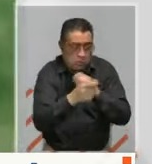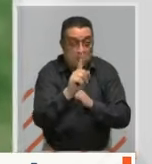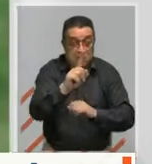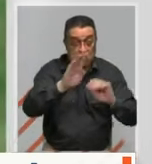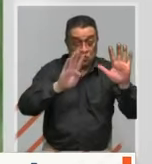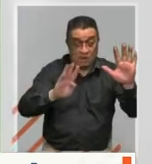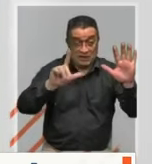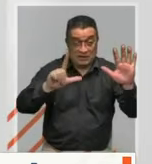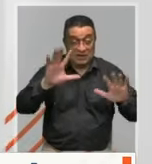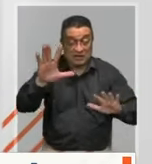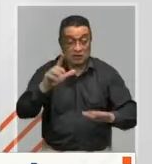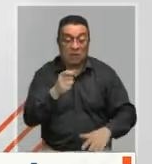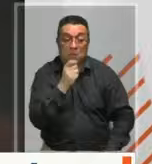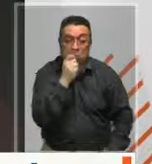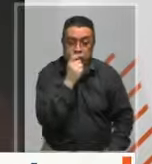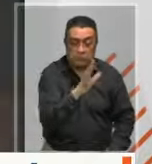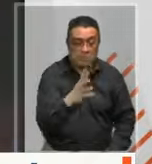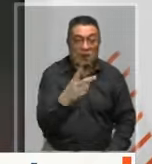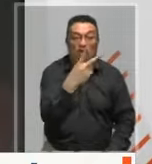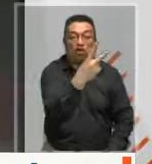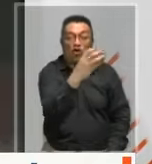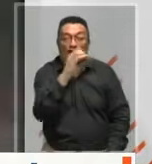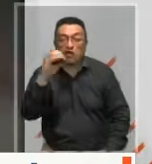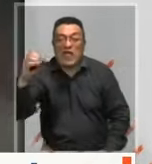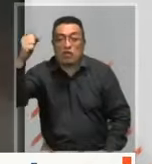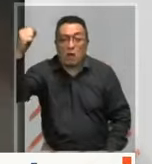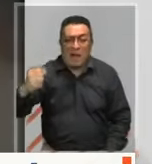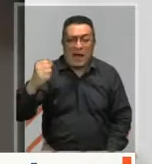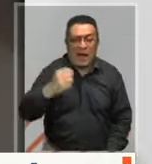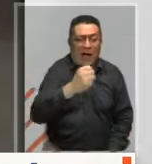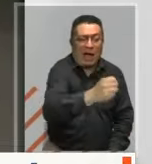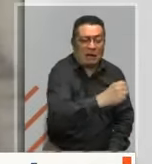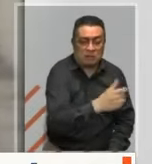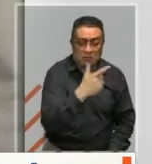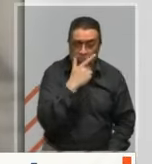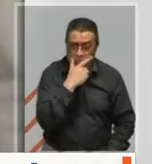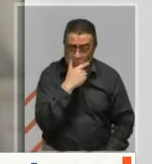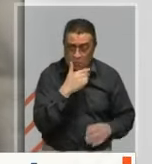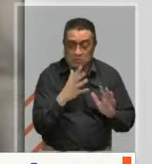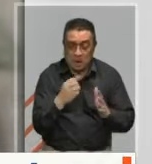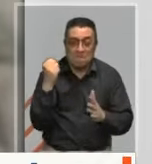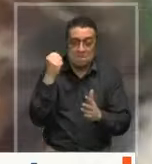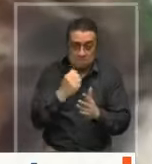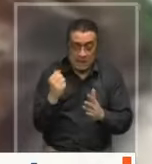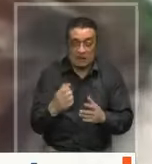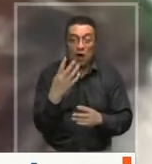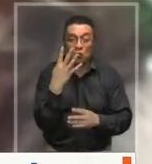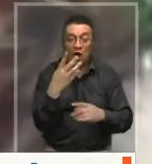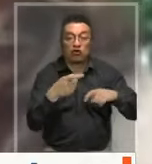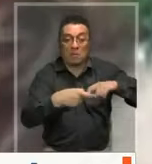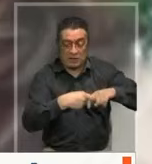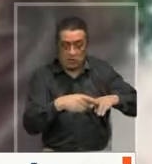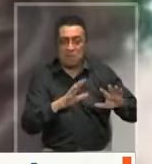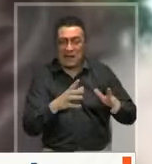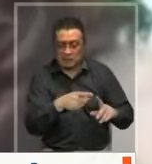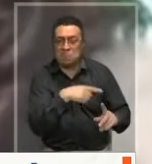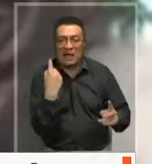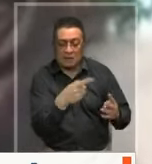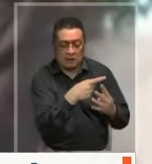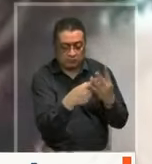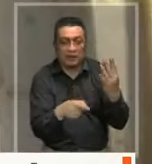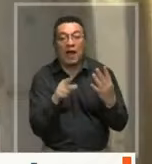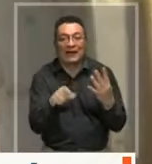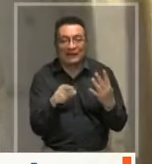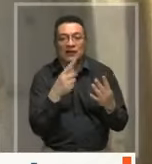1975 fue acusada de al menos 200 asesinatos y se sospechaba que había matado a sus 4 maridos. De allí su segundo